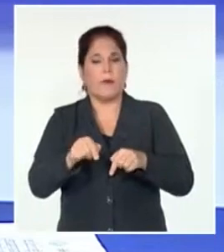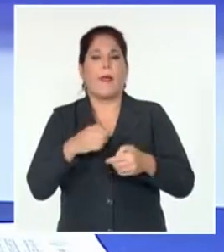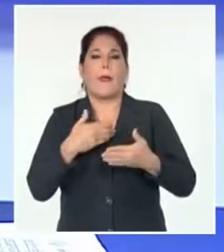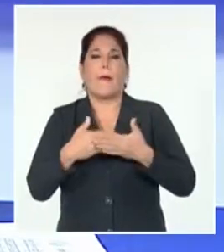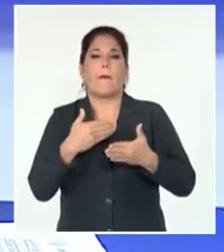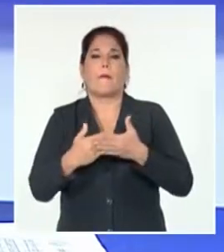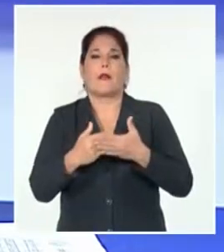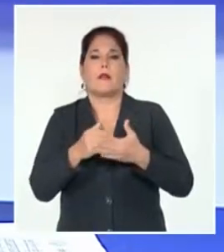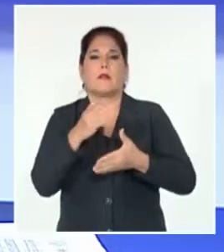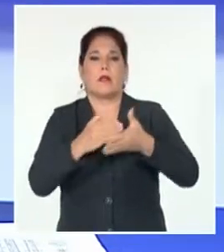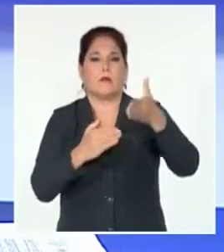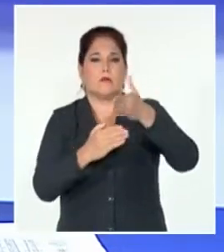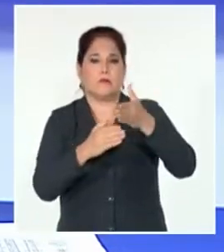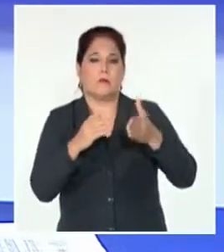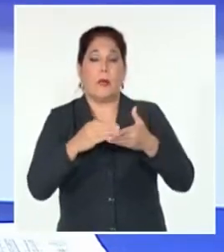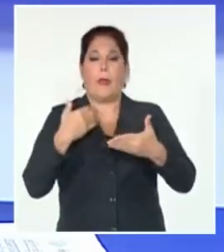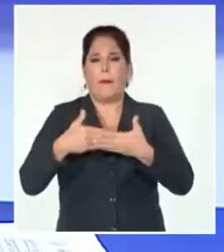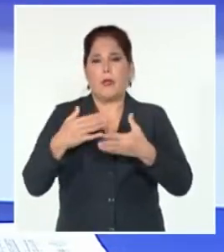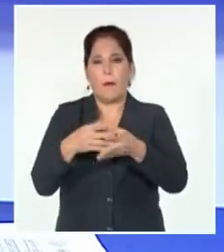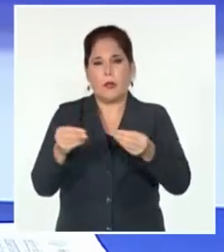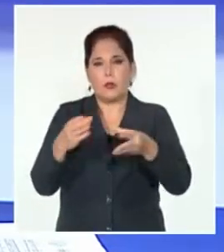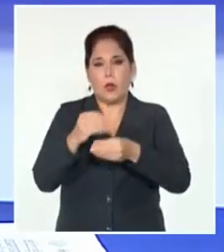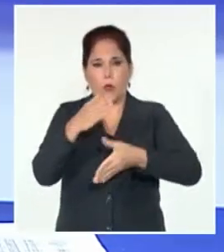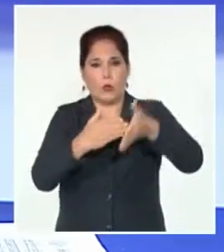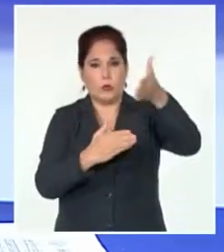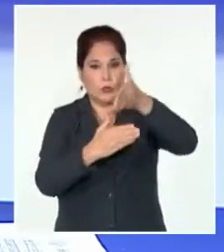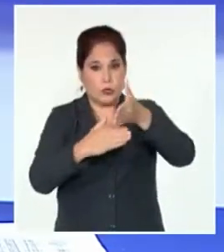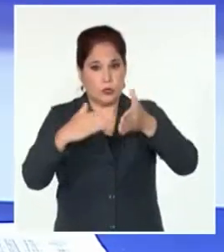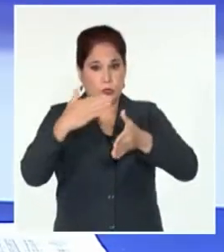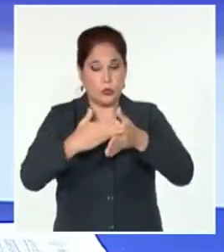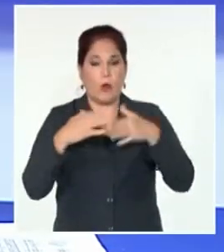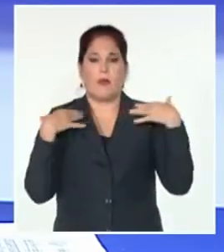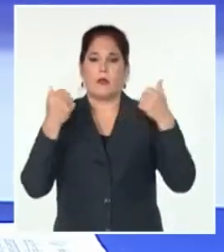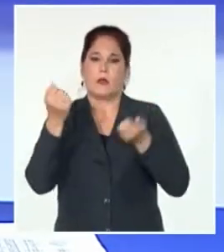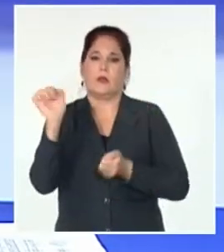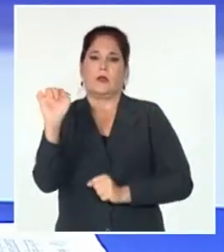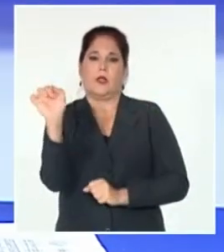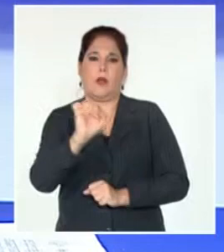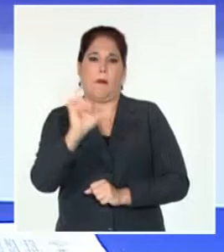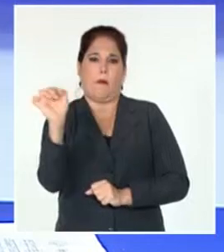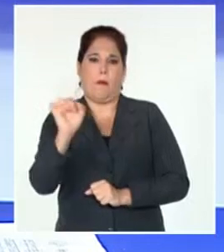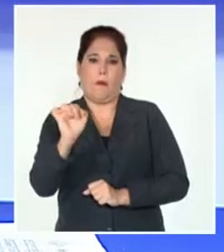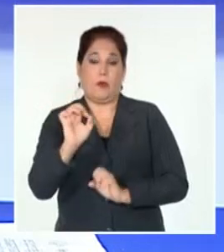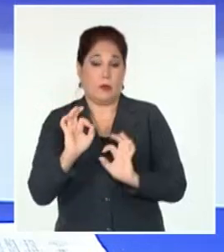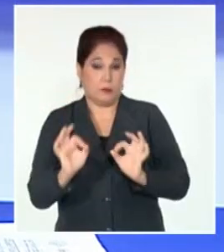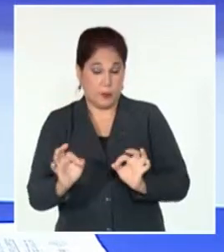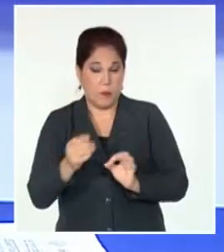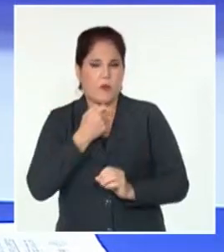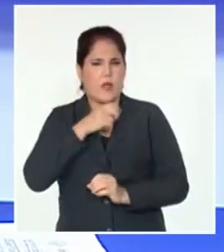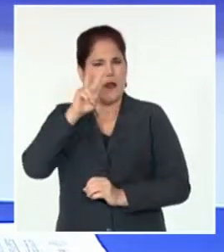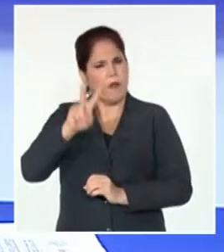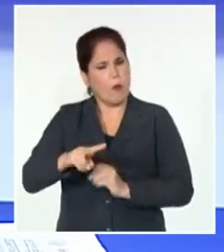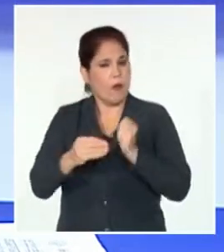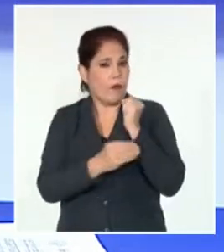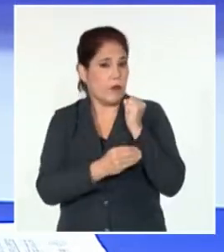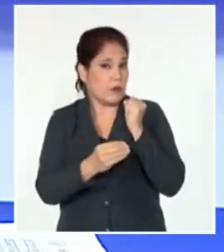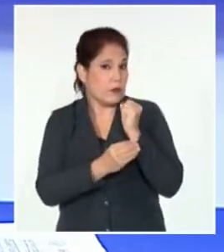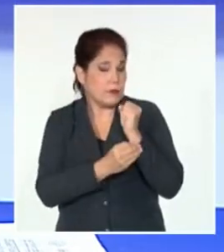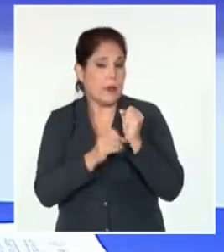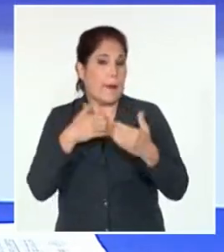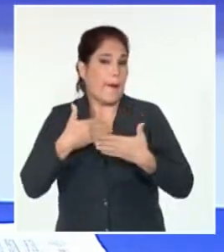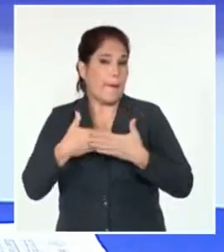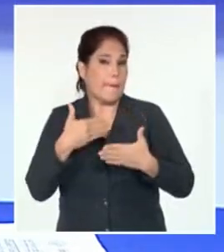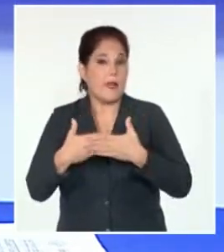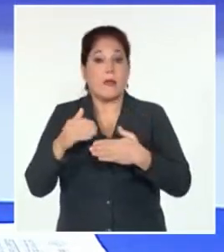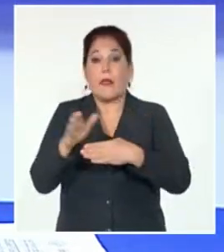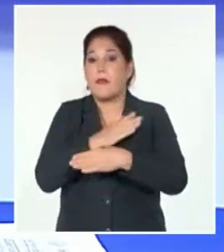Hormigón, la empresa Materiales de la Construcción y la Dirección de Transporte. De esta manera se evalúa el fortalecimiento de las empresas